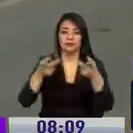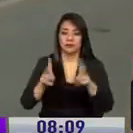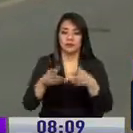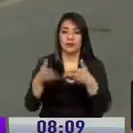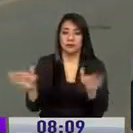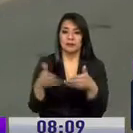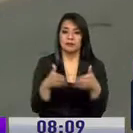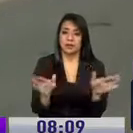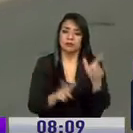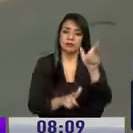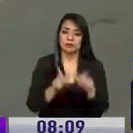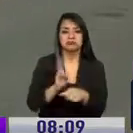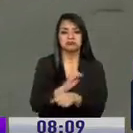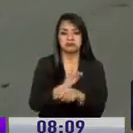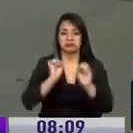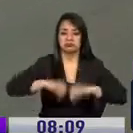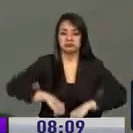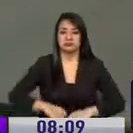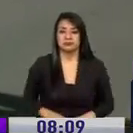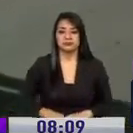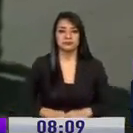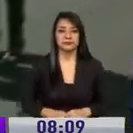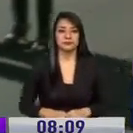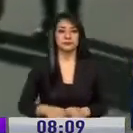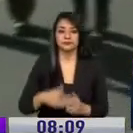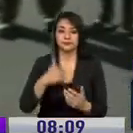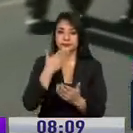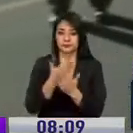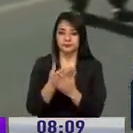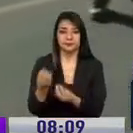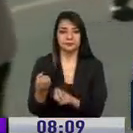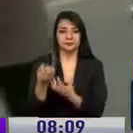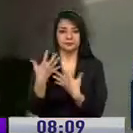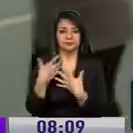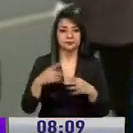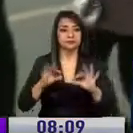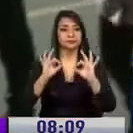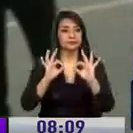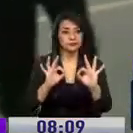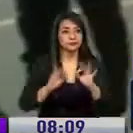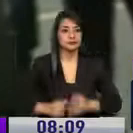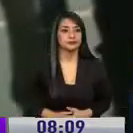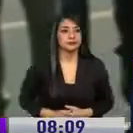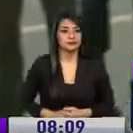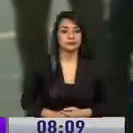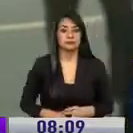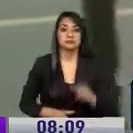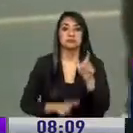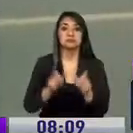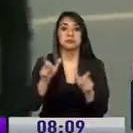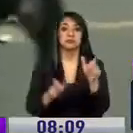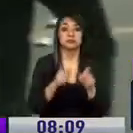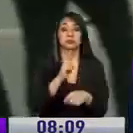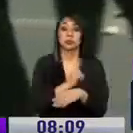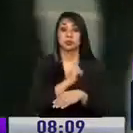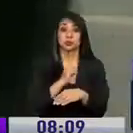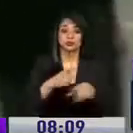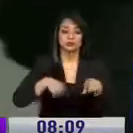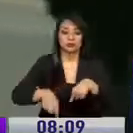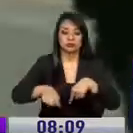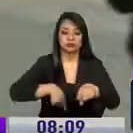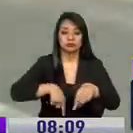para que la gente pueda utilizar estas vías alternas. Le agradecemos infinitamente, entonces ahí está la información. Por favor, todas las personas que circulaban aquí por el